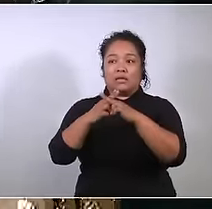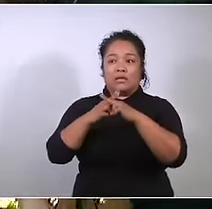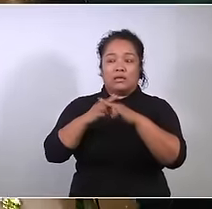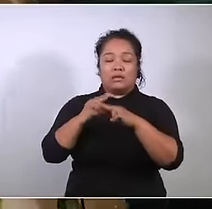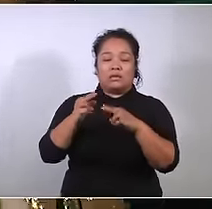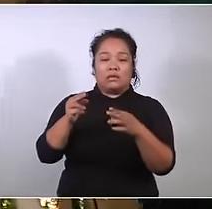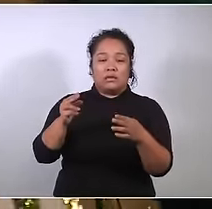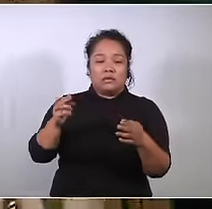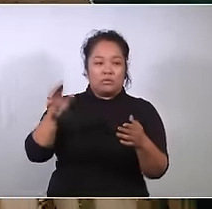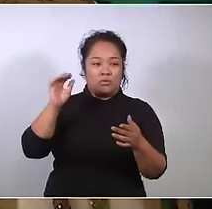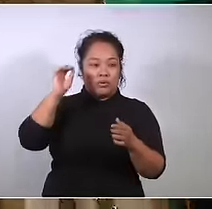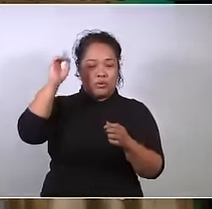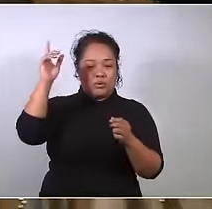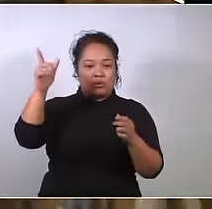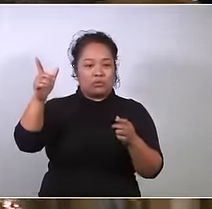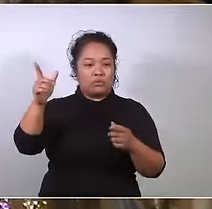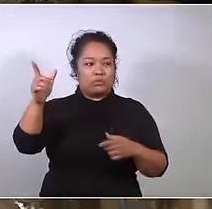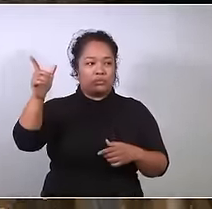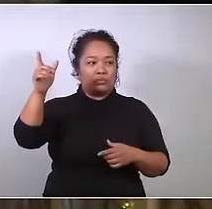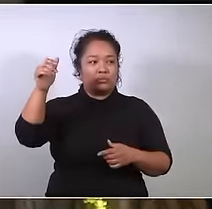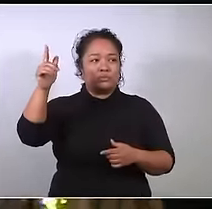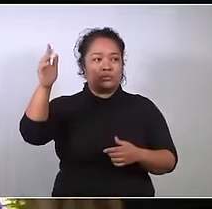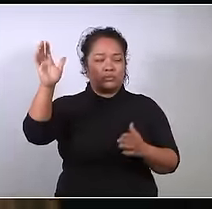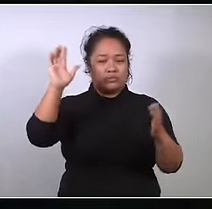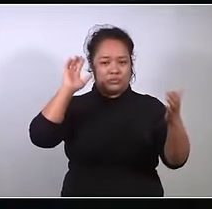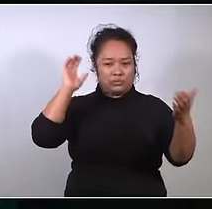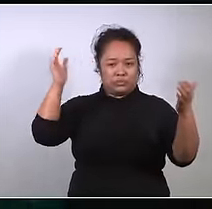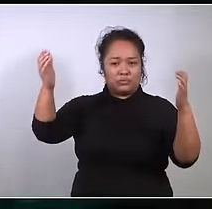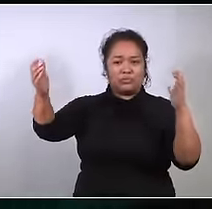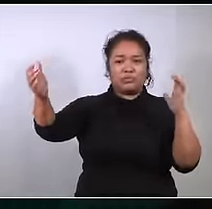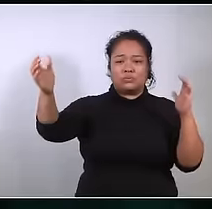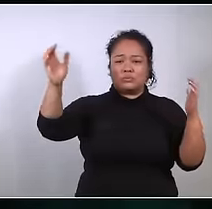voz. ¿Quién como tú?